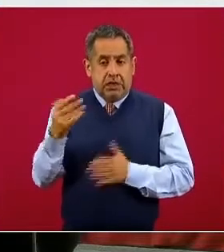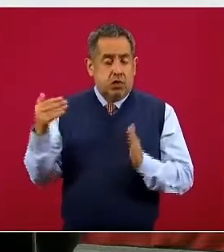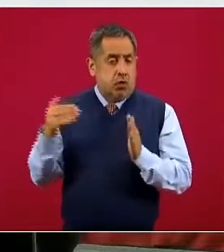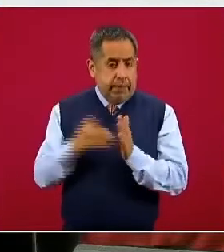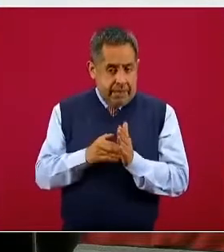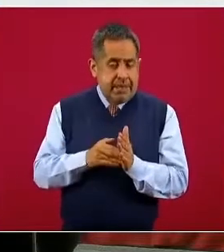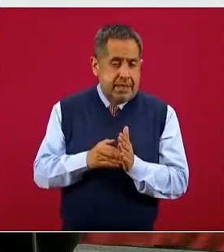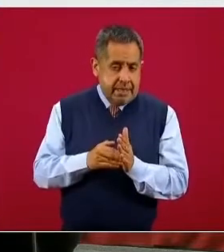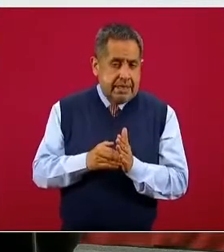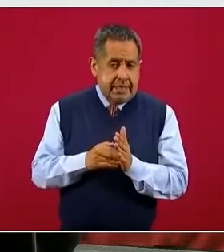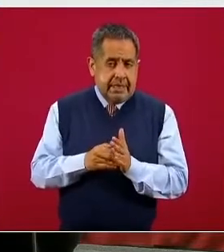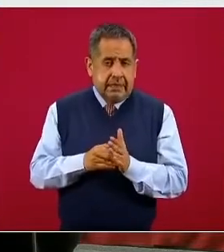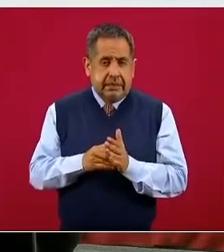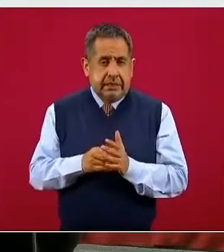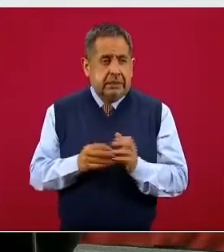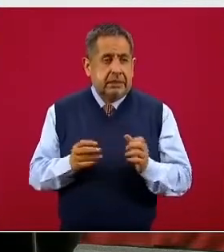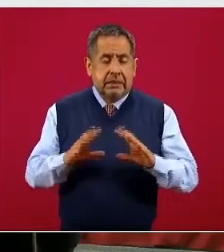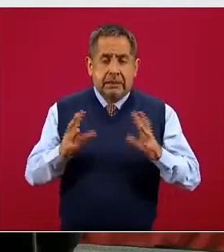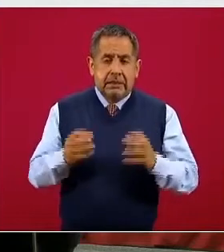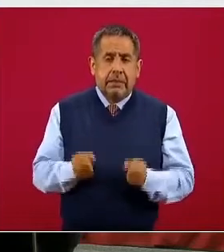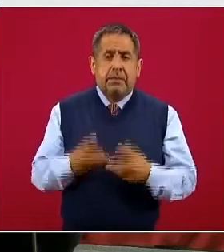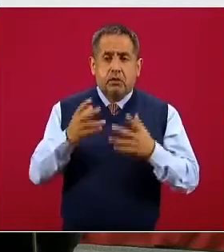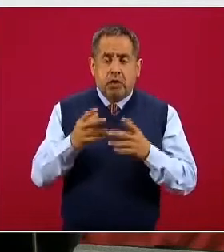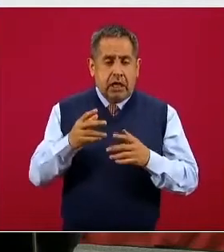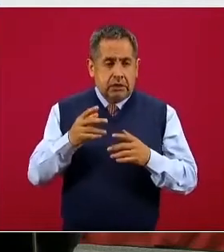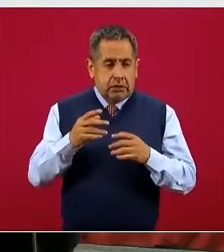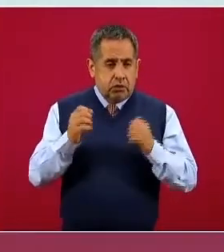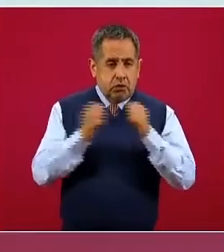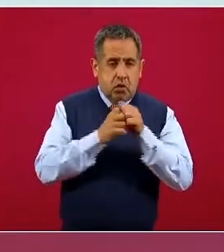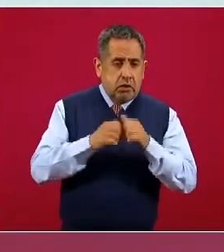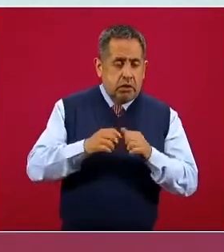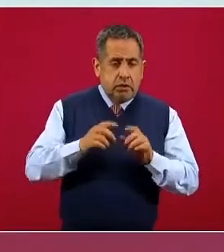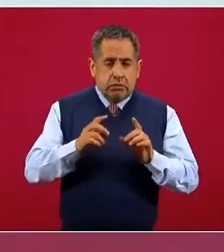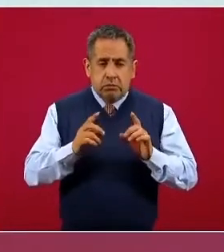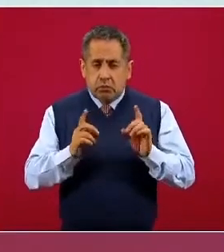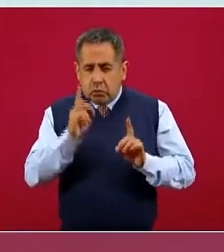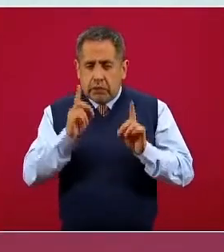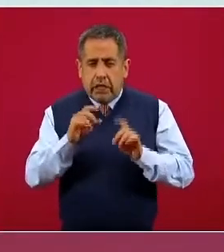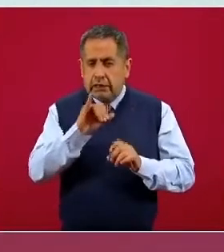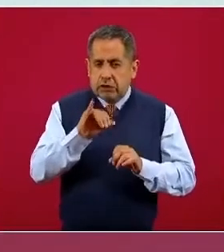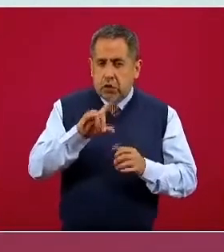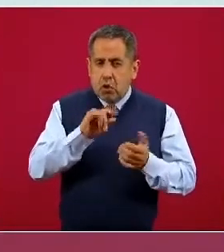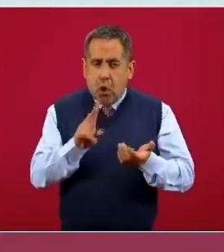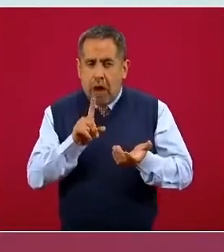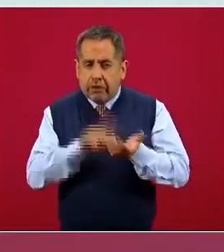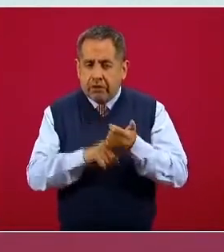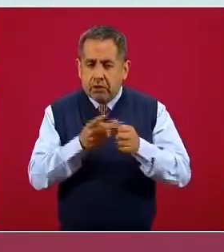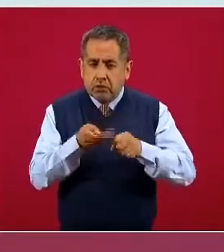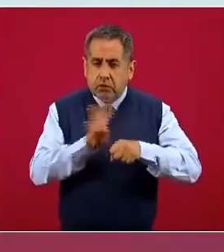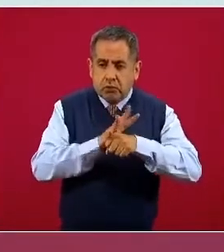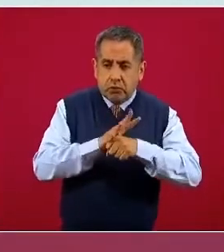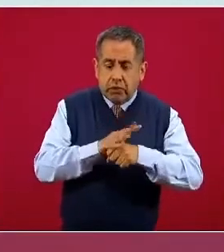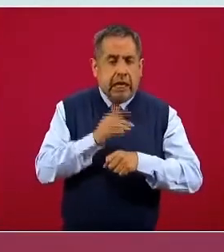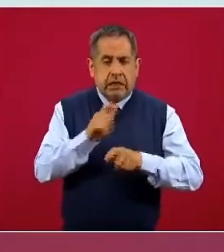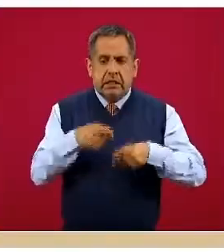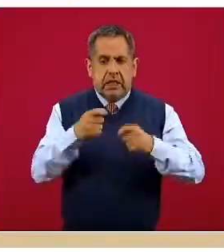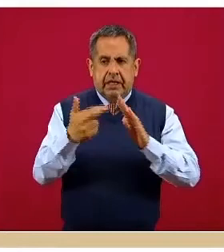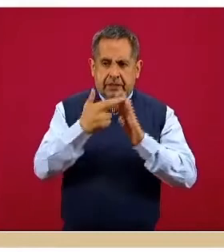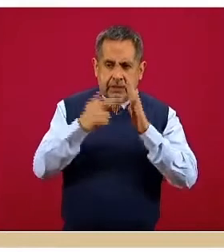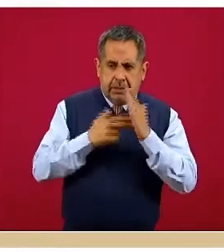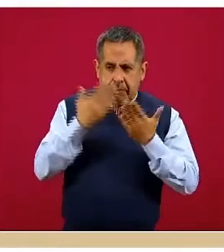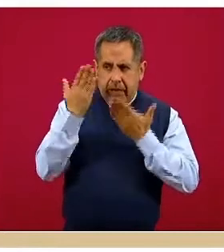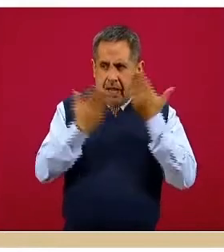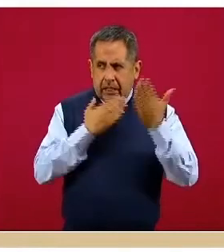2.425.000 las personas que han sido clasificadas como casos sospechosos y por lo tanto ingresado a protocolo de